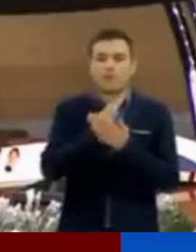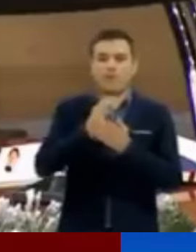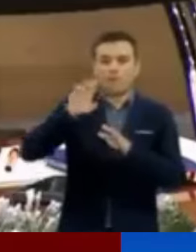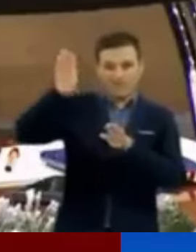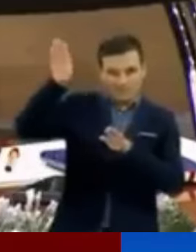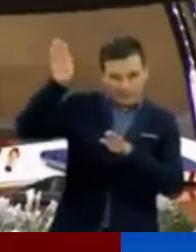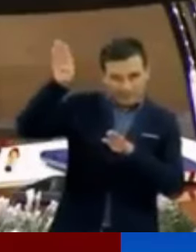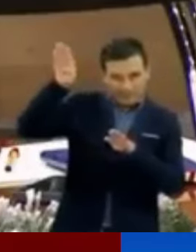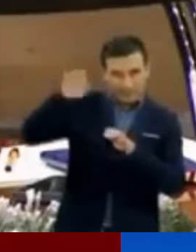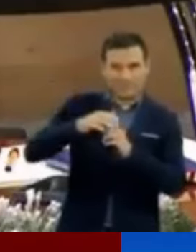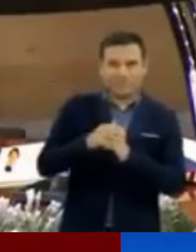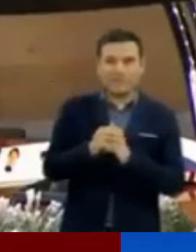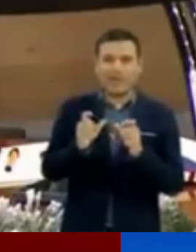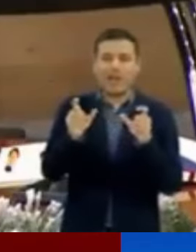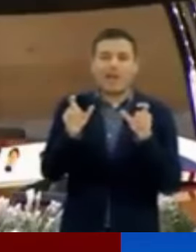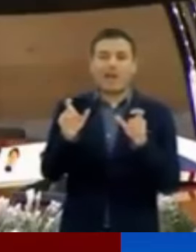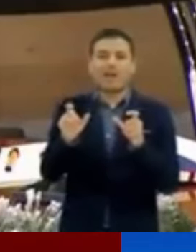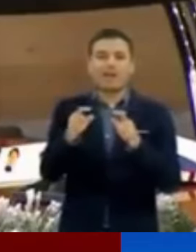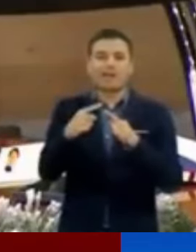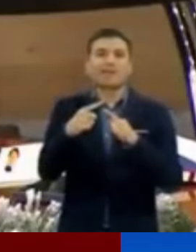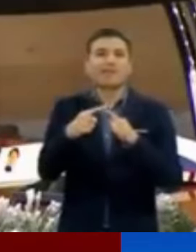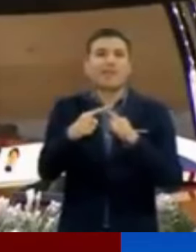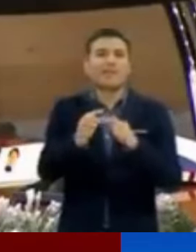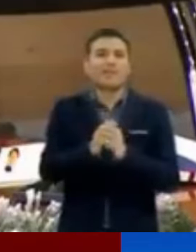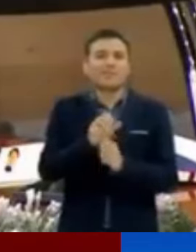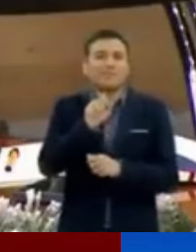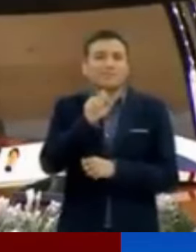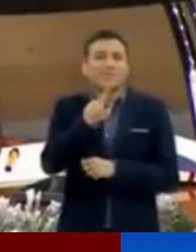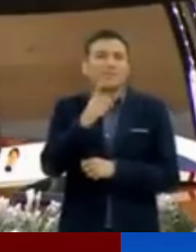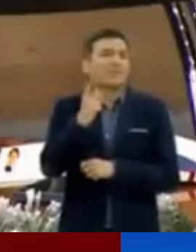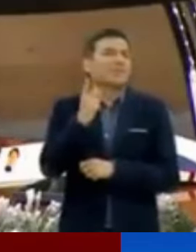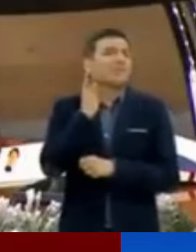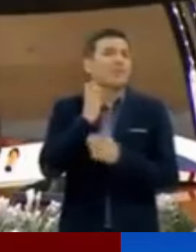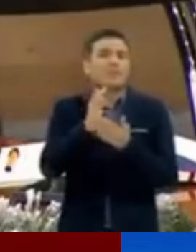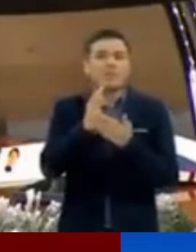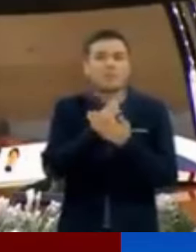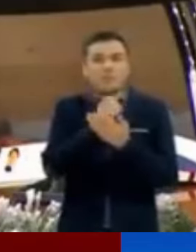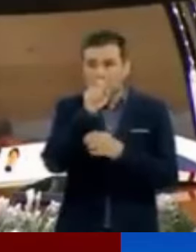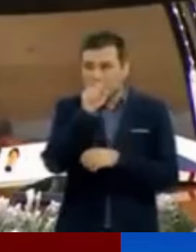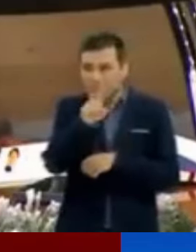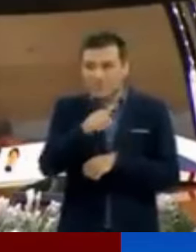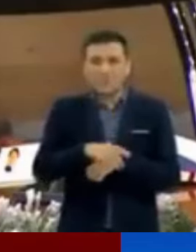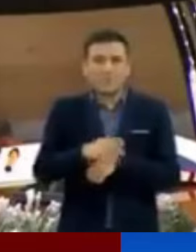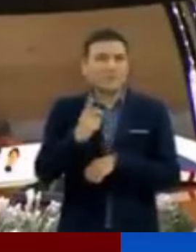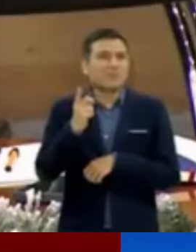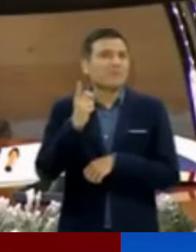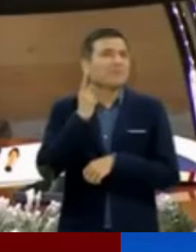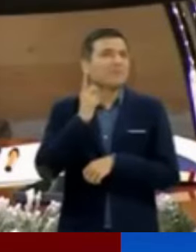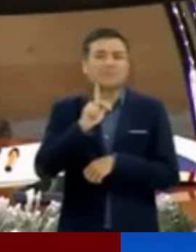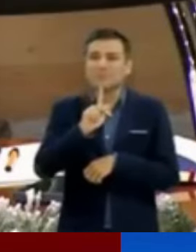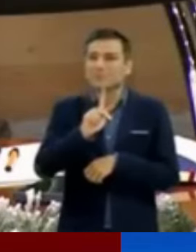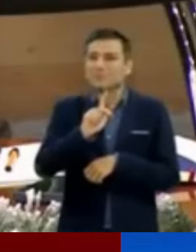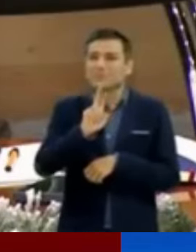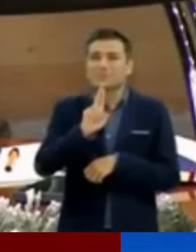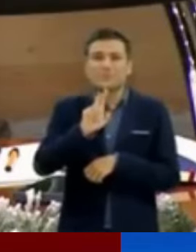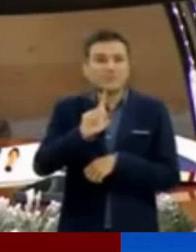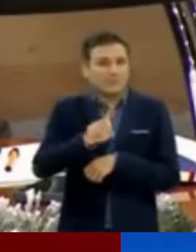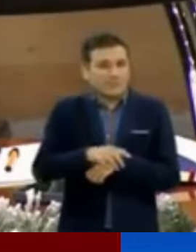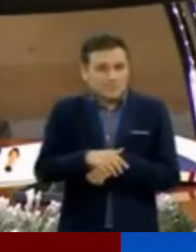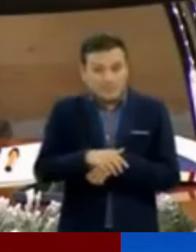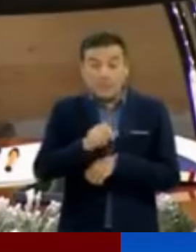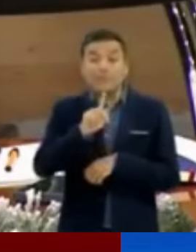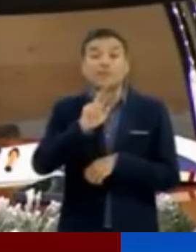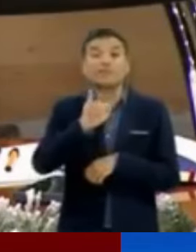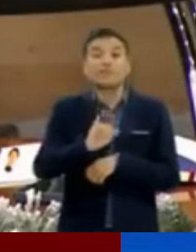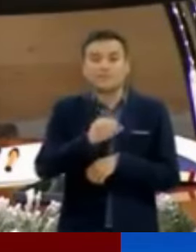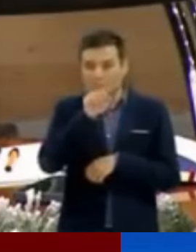Blanco, fueron los diputados de Morena y del Partido Revolucionario Institucional y del PRI.